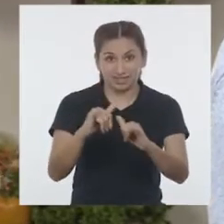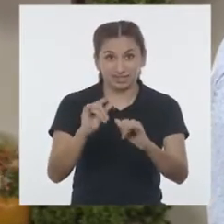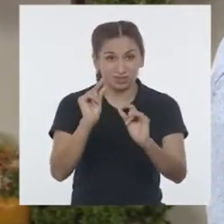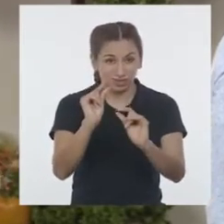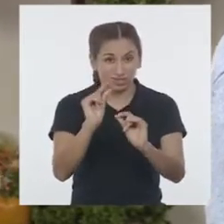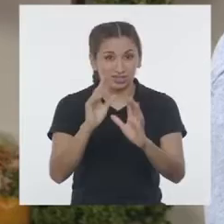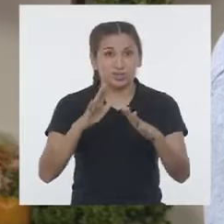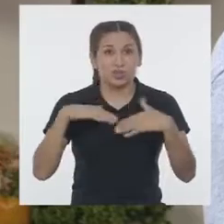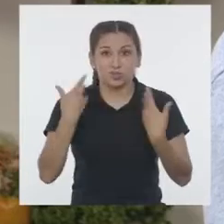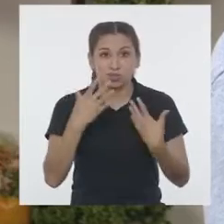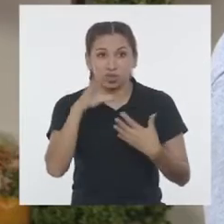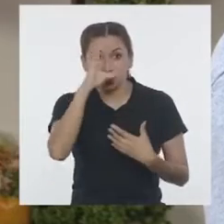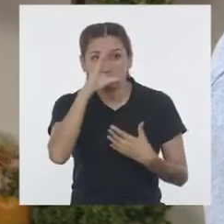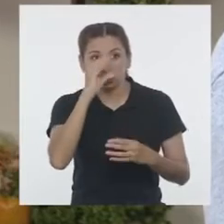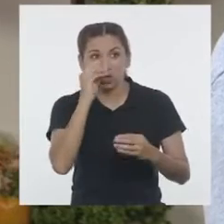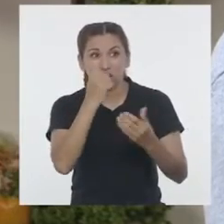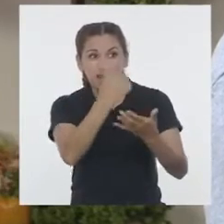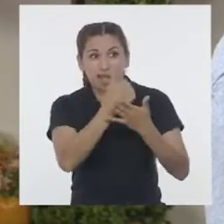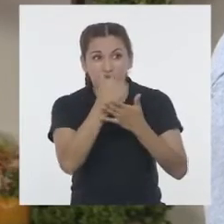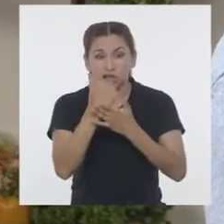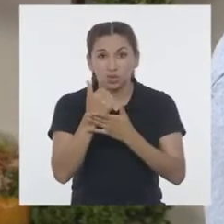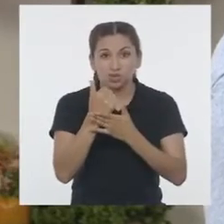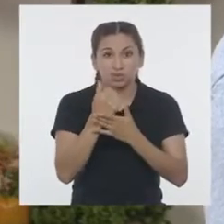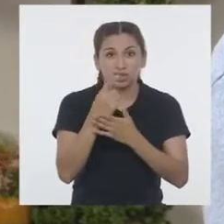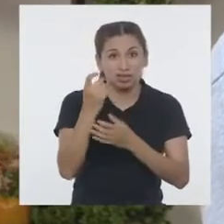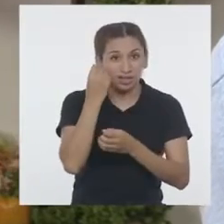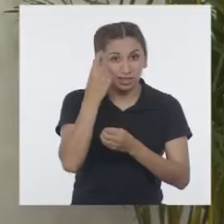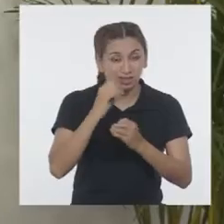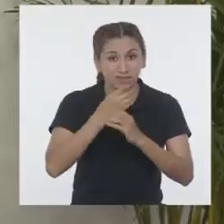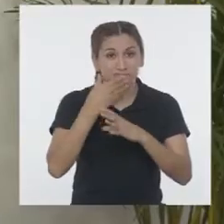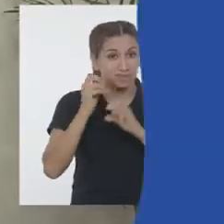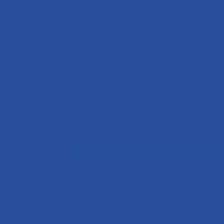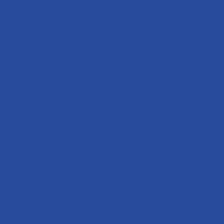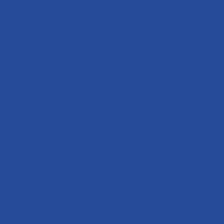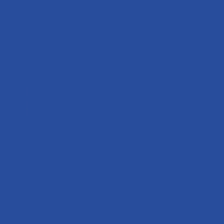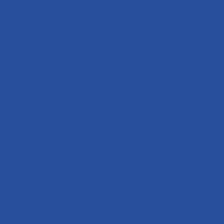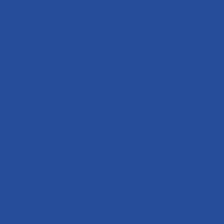aquí un ratito y así me ayudas a conocer un poco más sobre el tema?